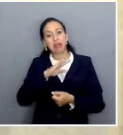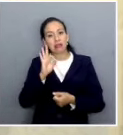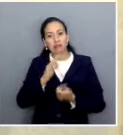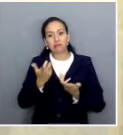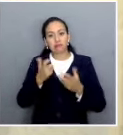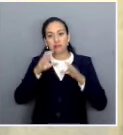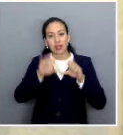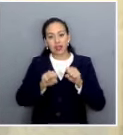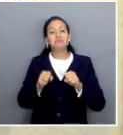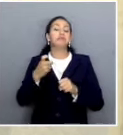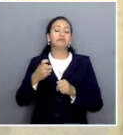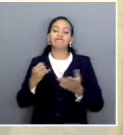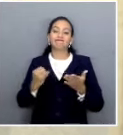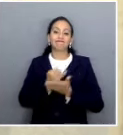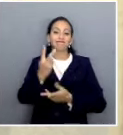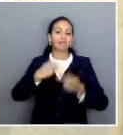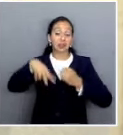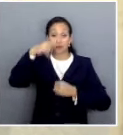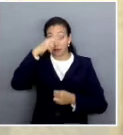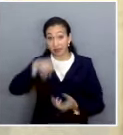situación que